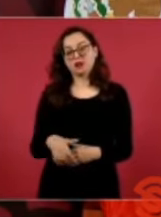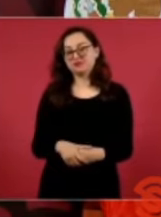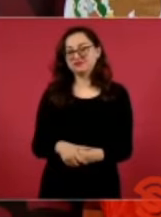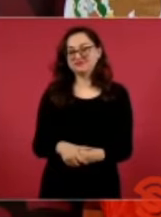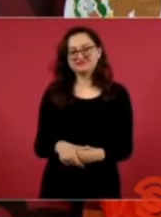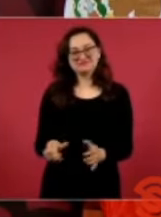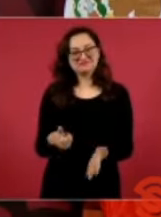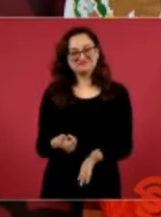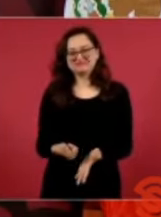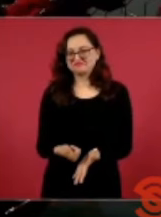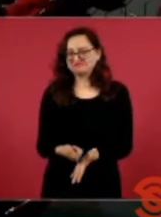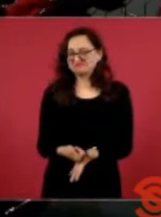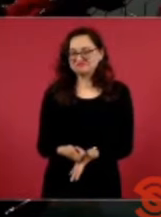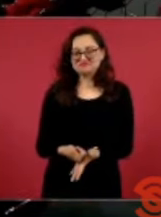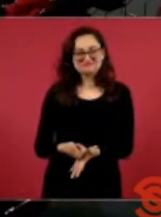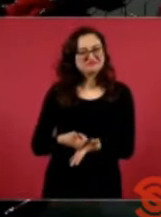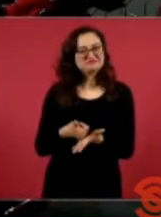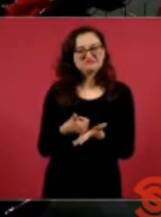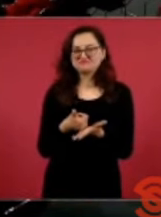porque